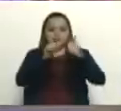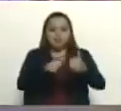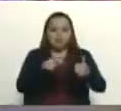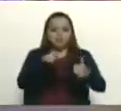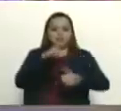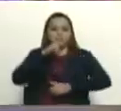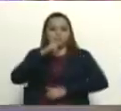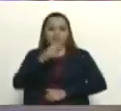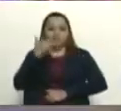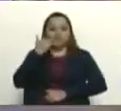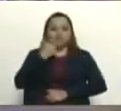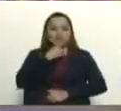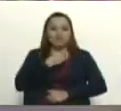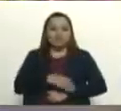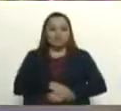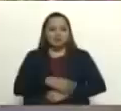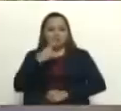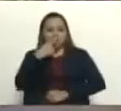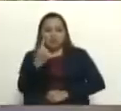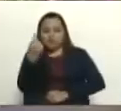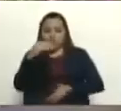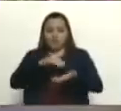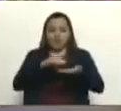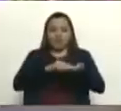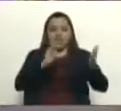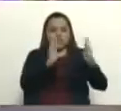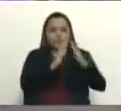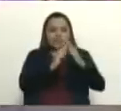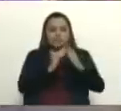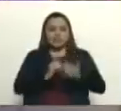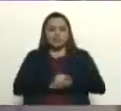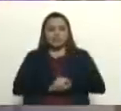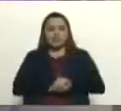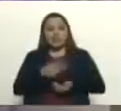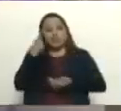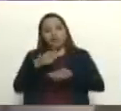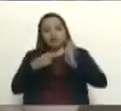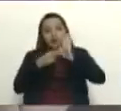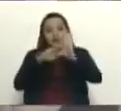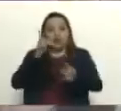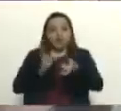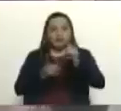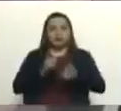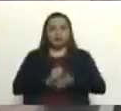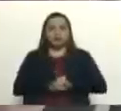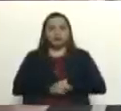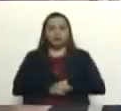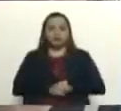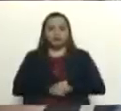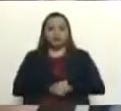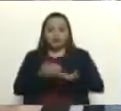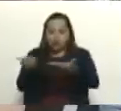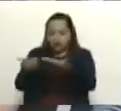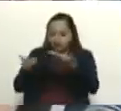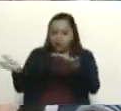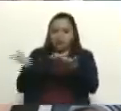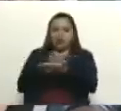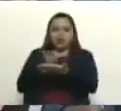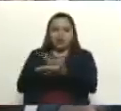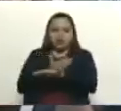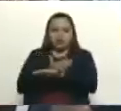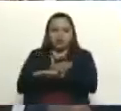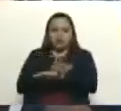dijo un día en su casa, Gori, te tengo que mostrar algo. Y sacó un cuaderno, Gustavo, tú